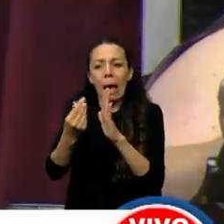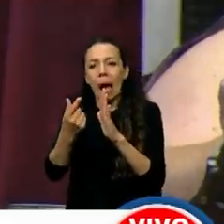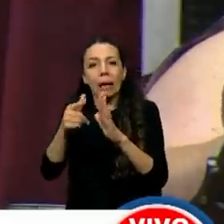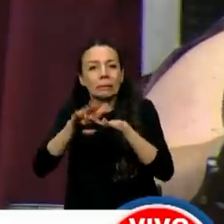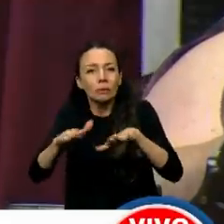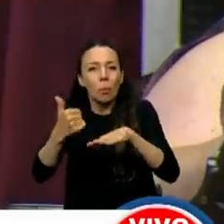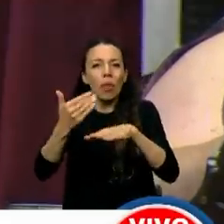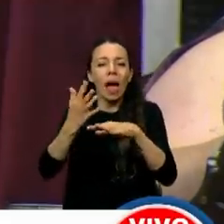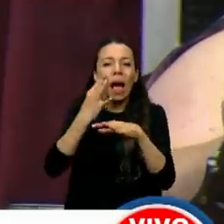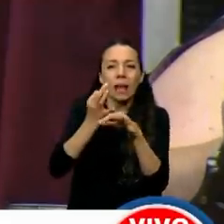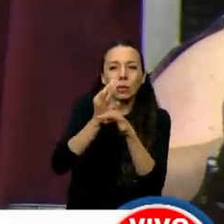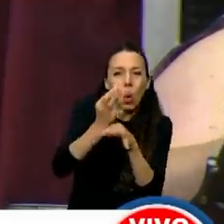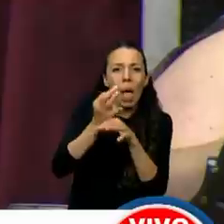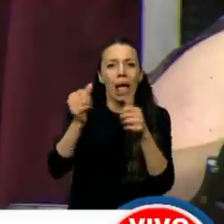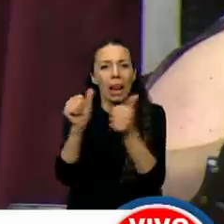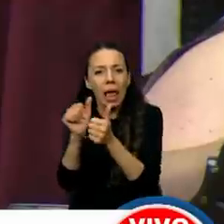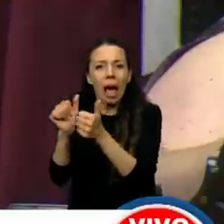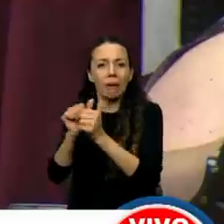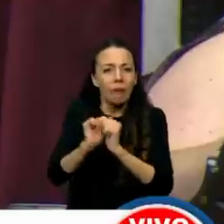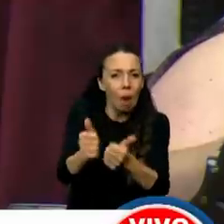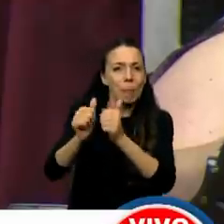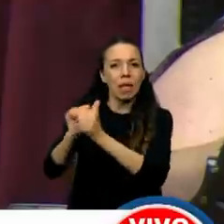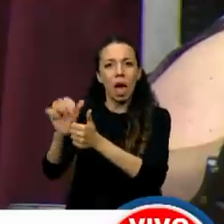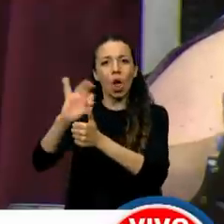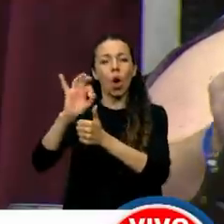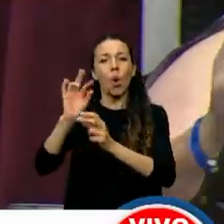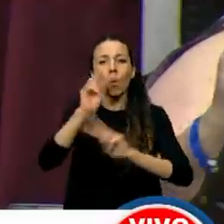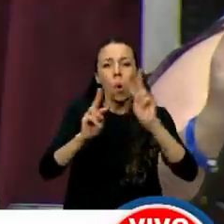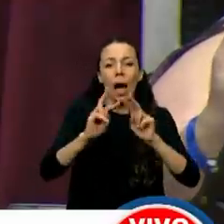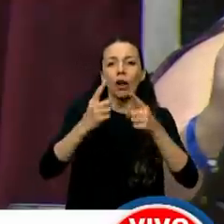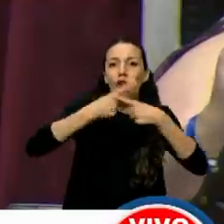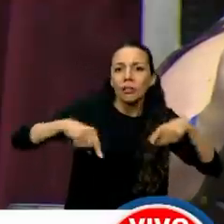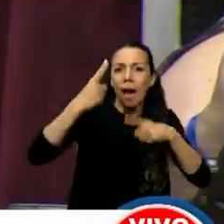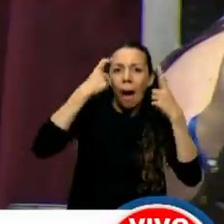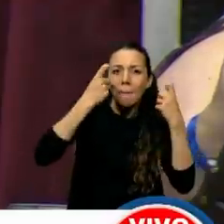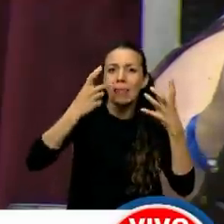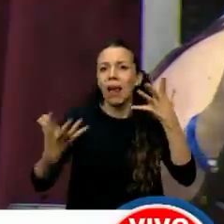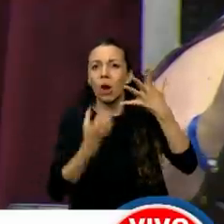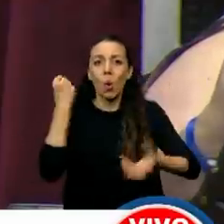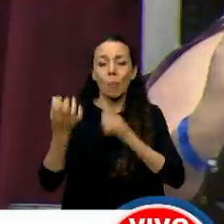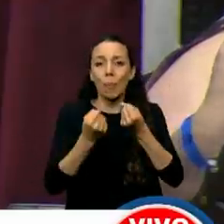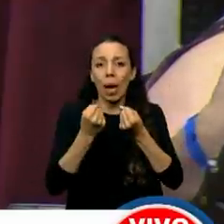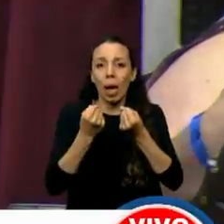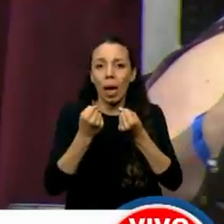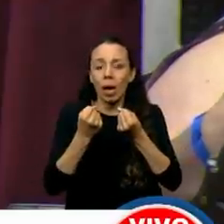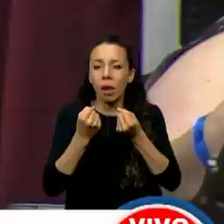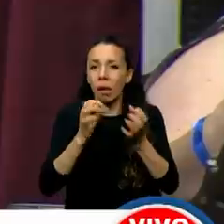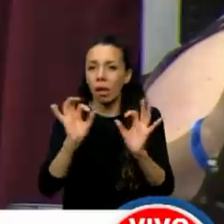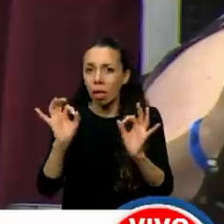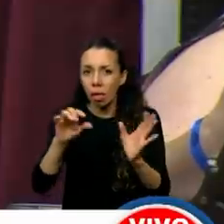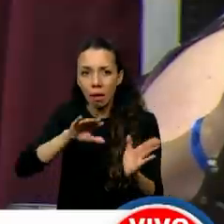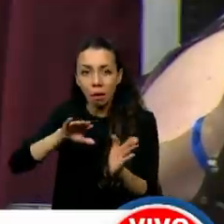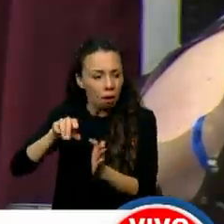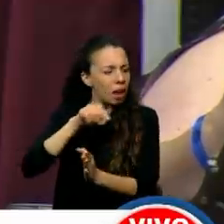sus trayectorias educativas y para la recuperación de aprendizajes este presupuesto no cree